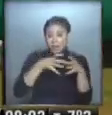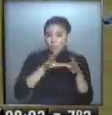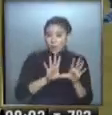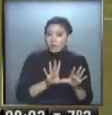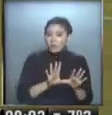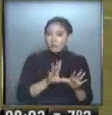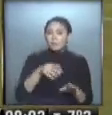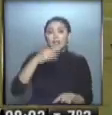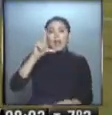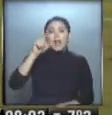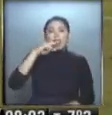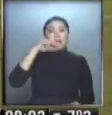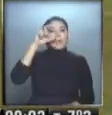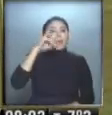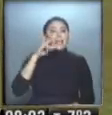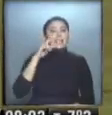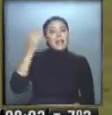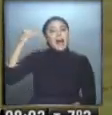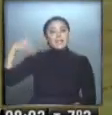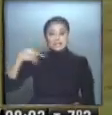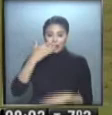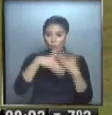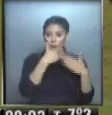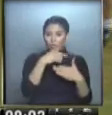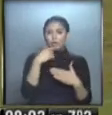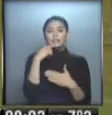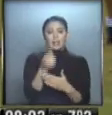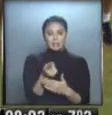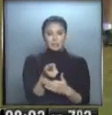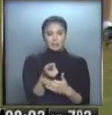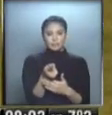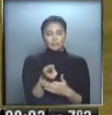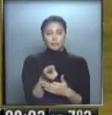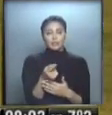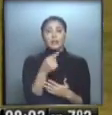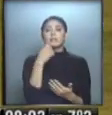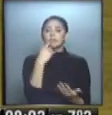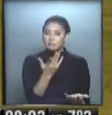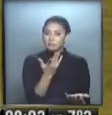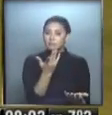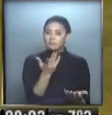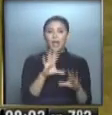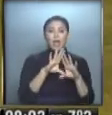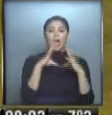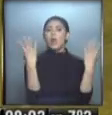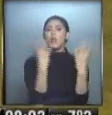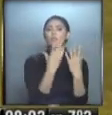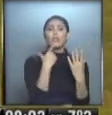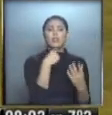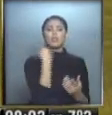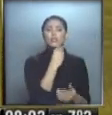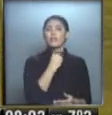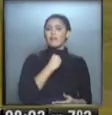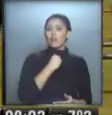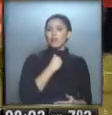hecho, Ezequiel Lavezzi ayer deslizaba aquello de decir, el mundo nos puso como máximo favoritos